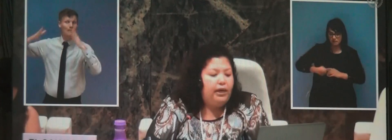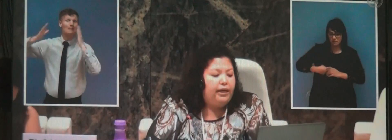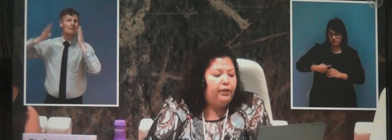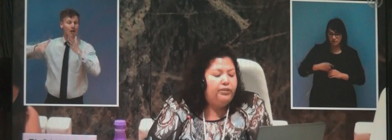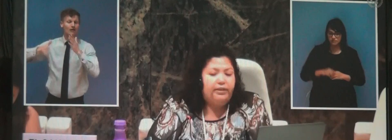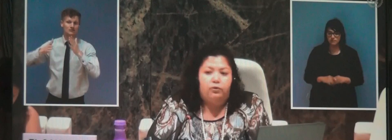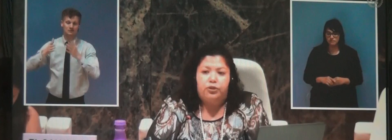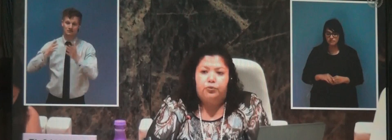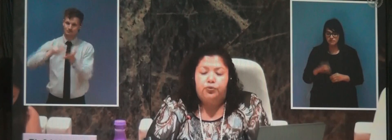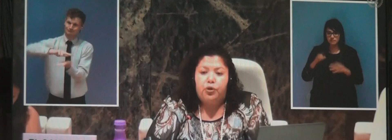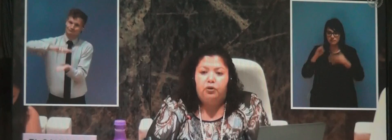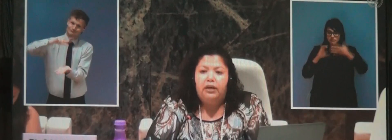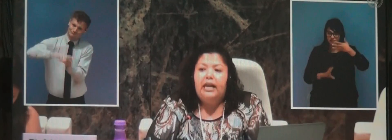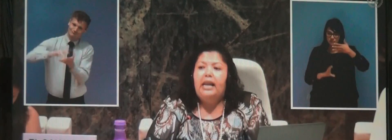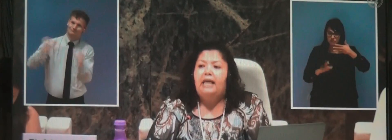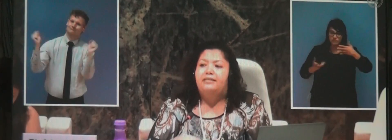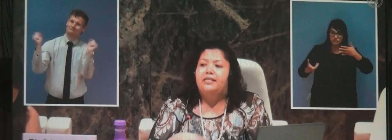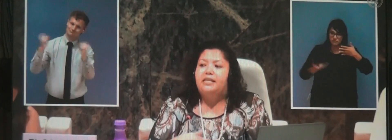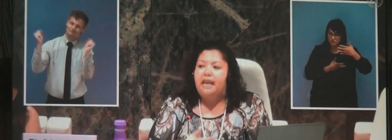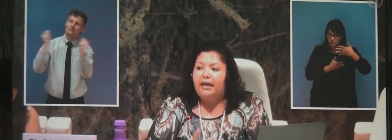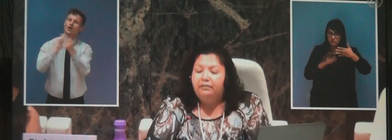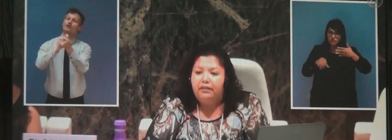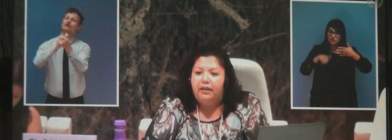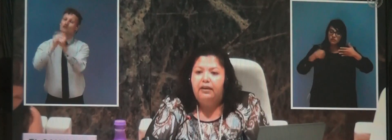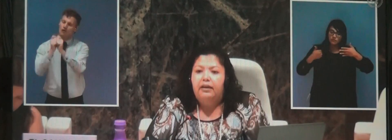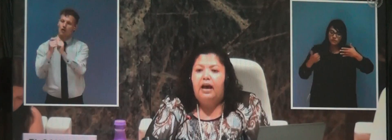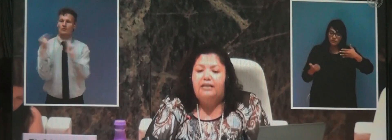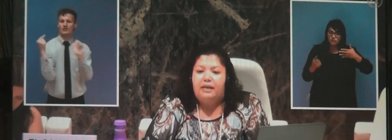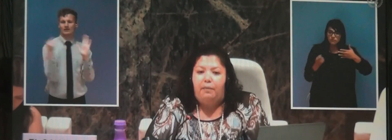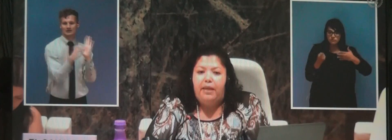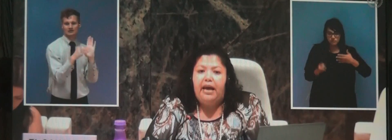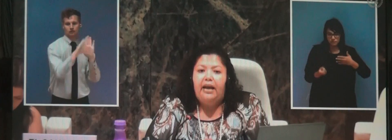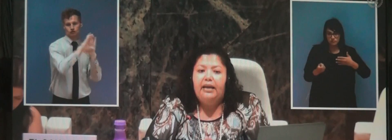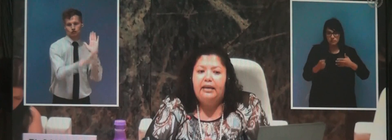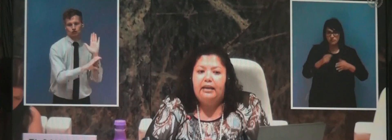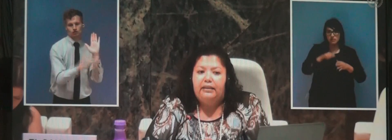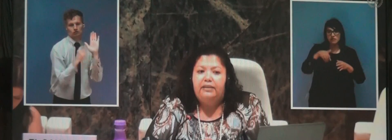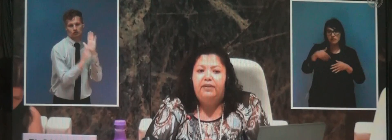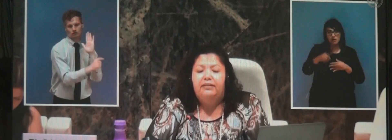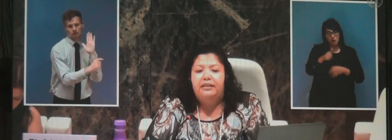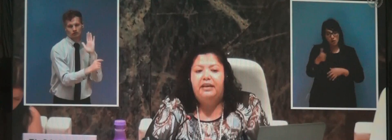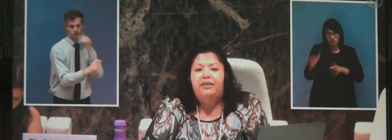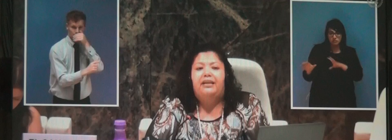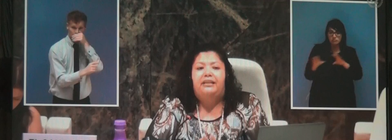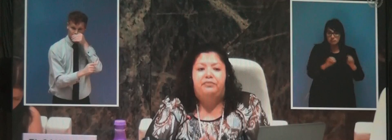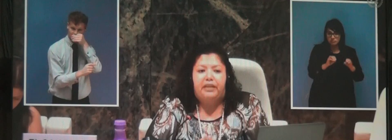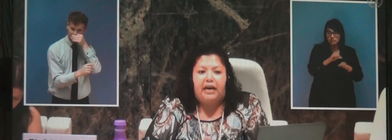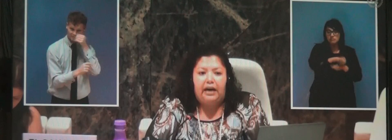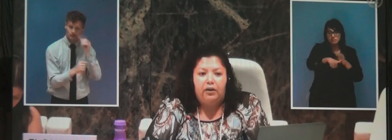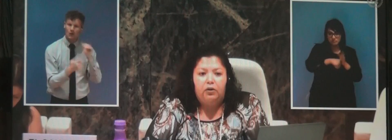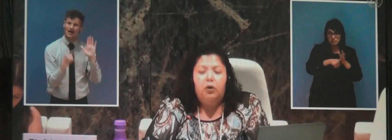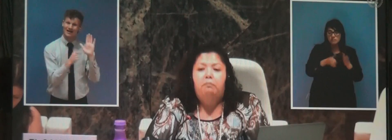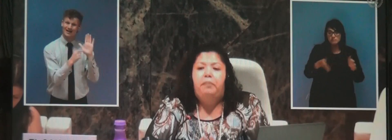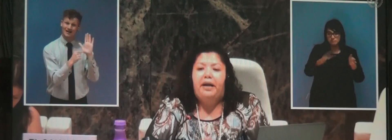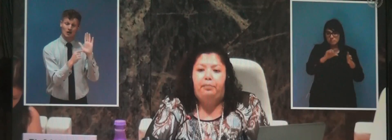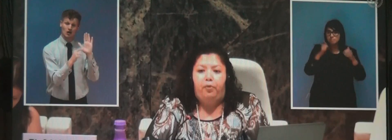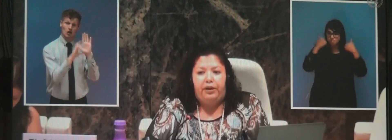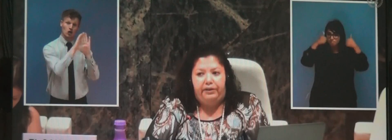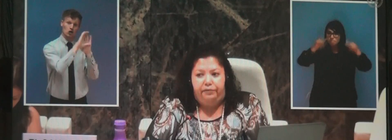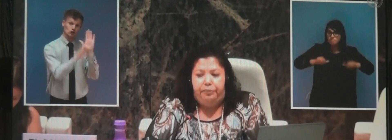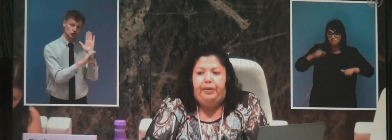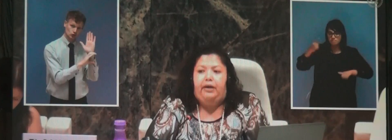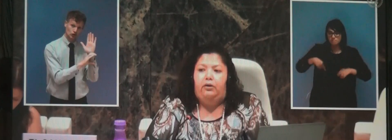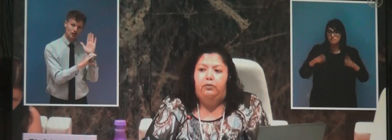según nuestra Constitución, la siguiente Asamblea Legislativa debe ratificarlo para